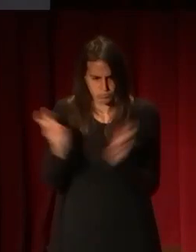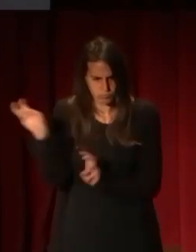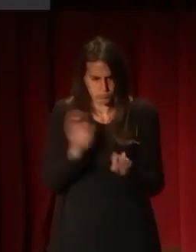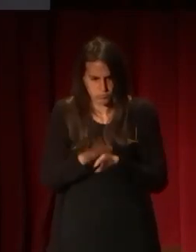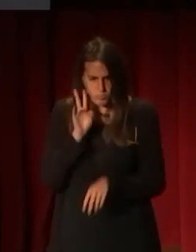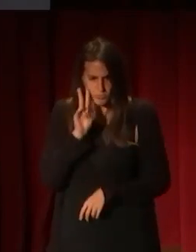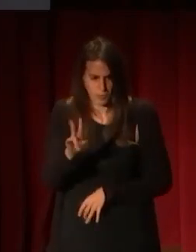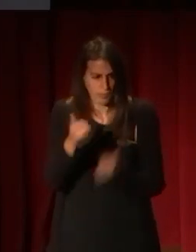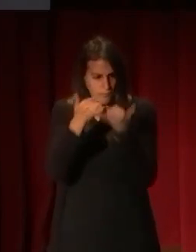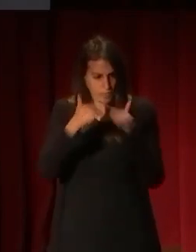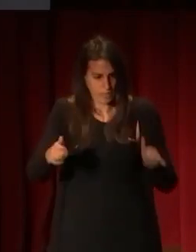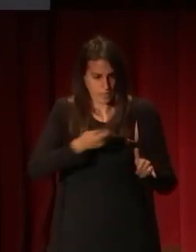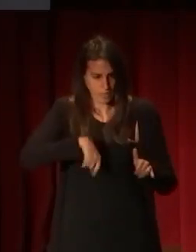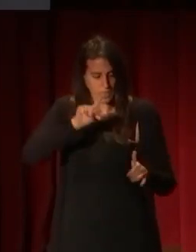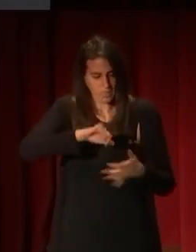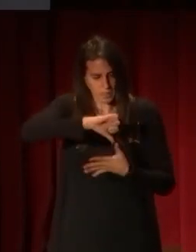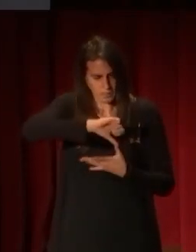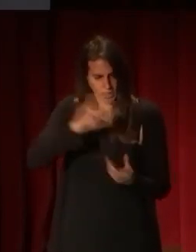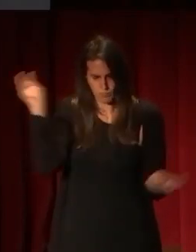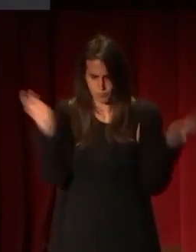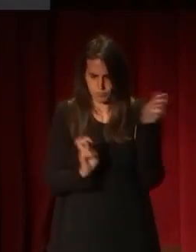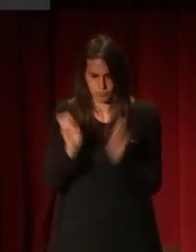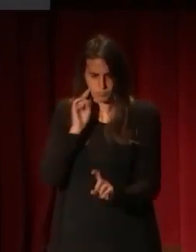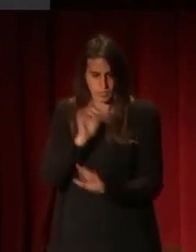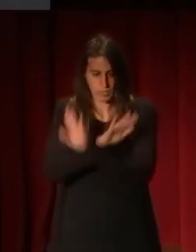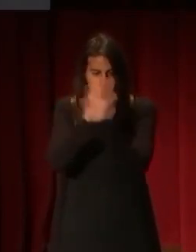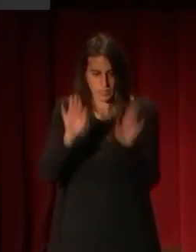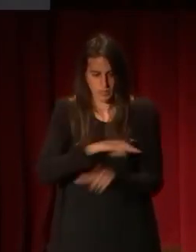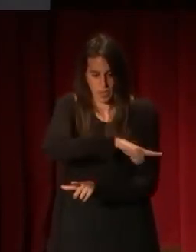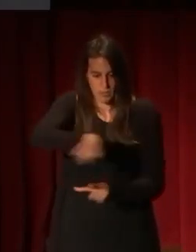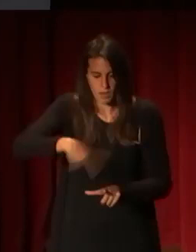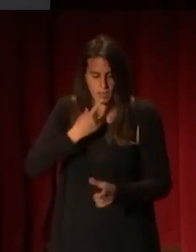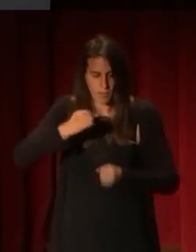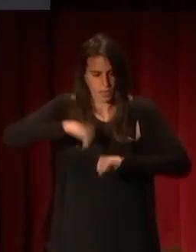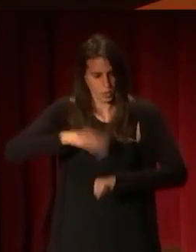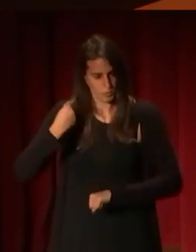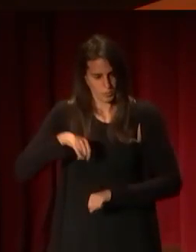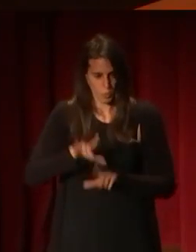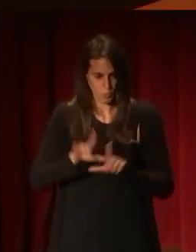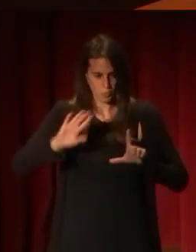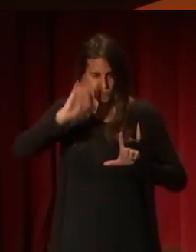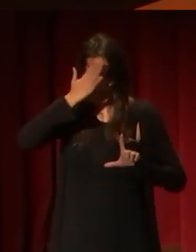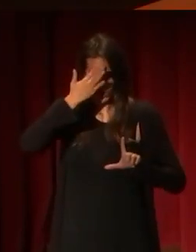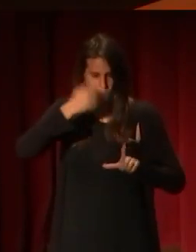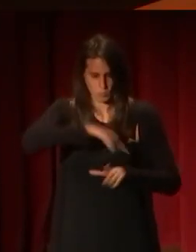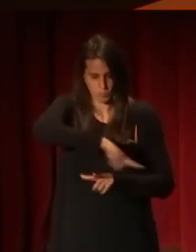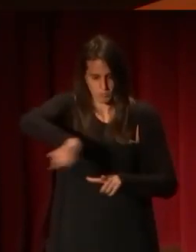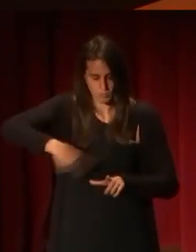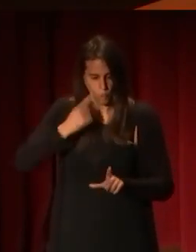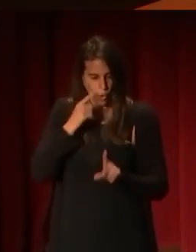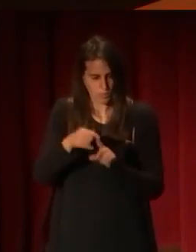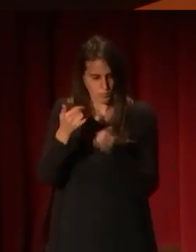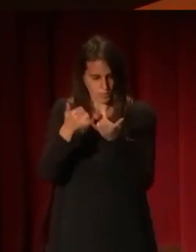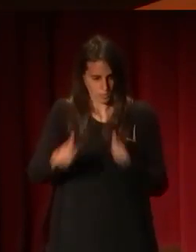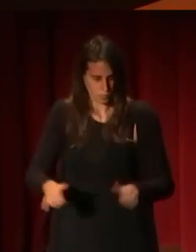esa enorme fiesta de la hispanidad que devolvió por una vez y brevemente a la plaza mayor es el protagonismo del recinto festivo